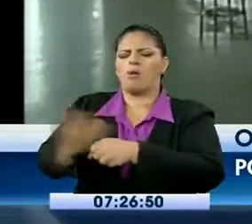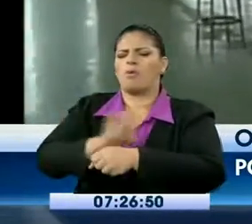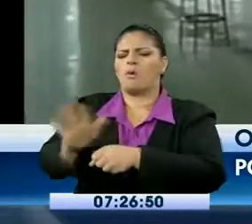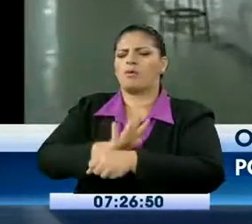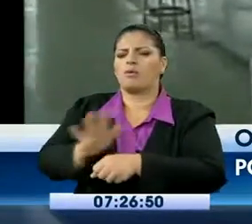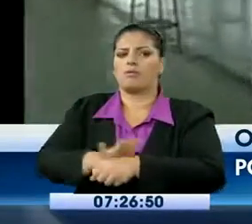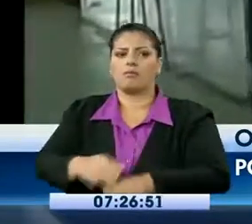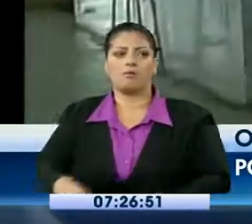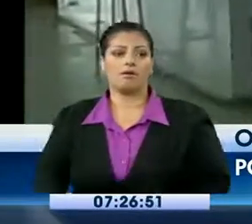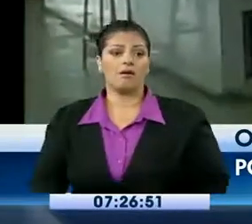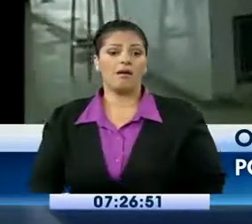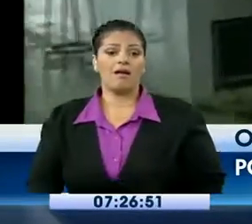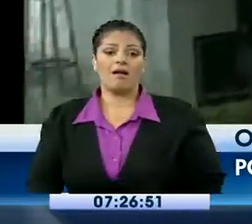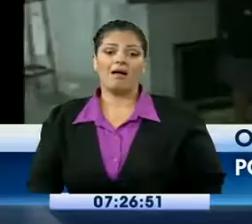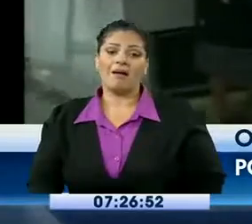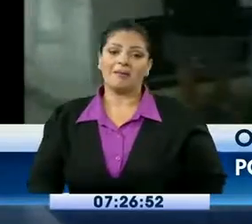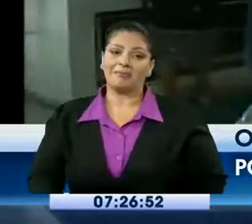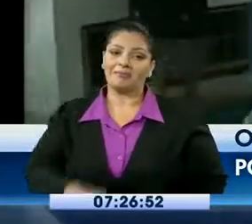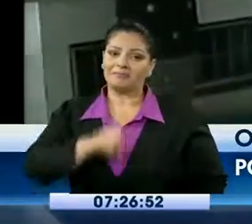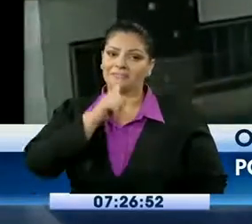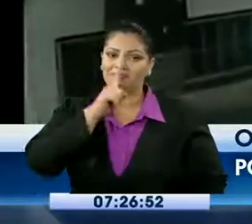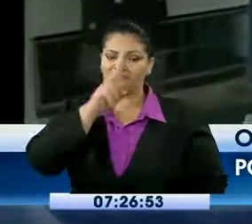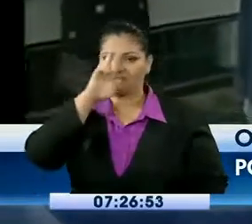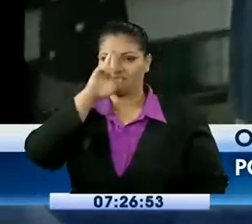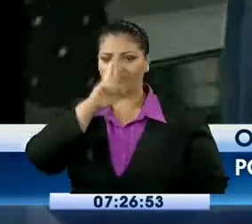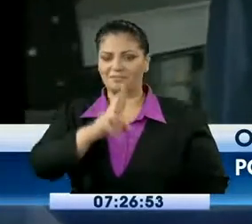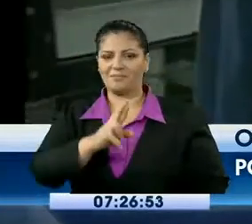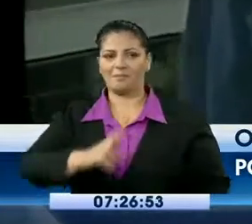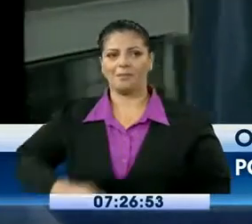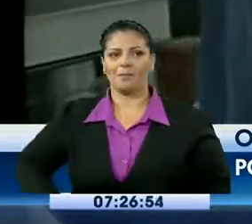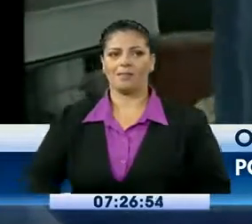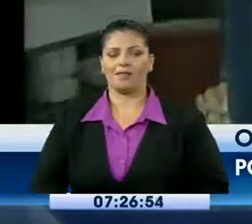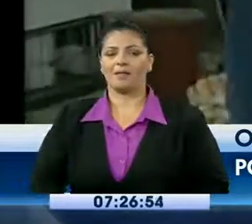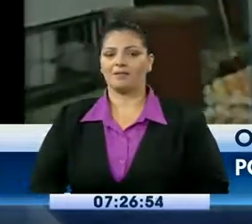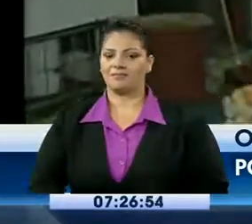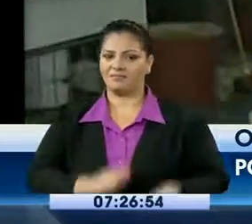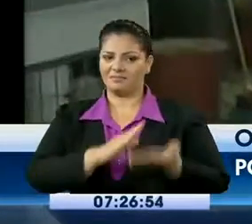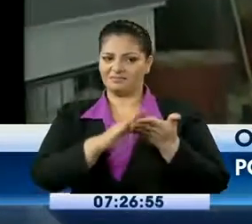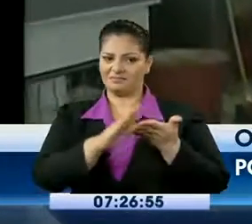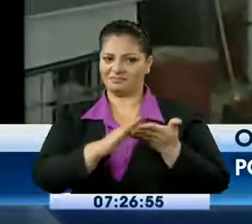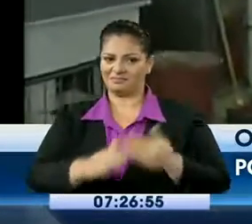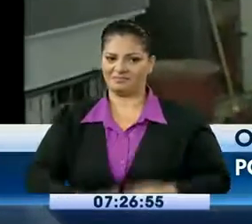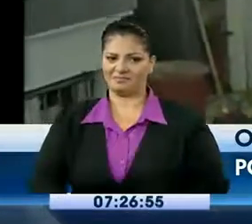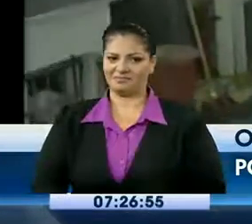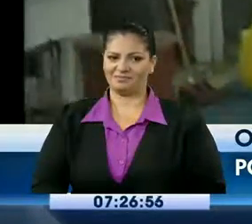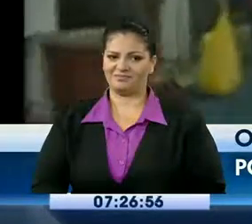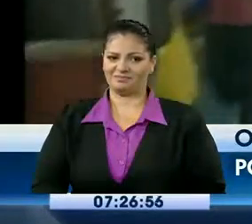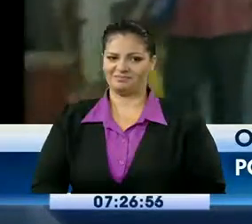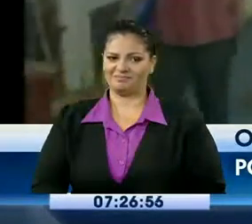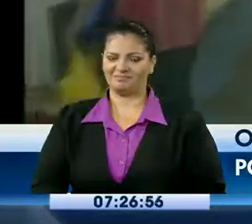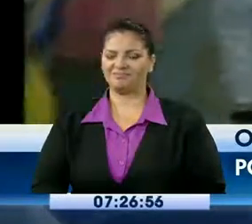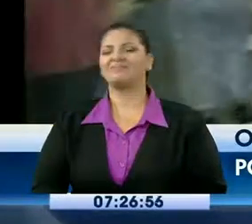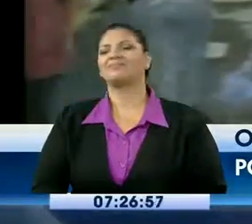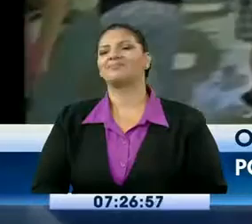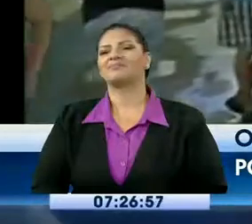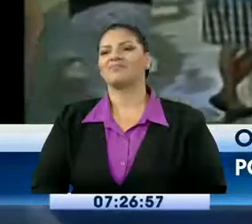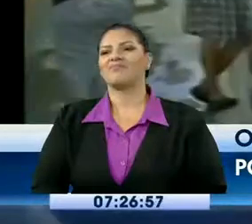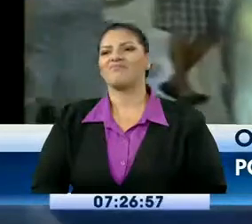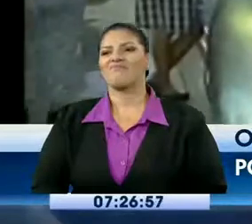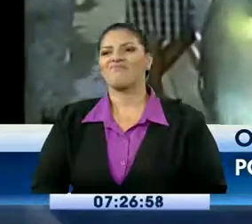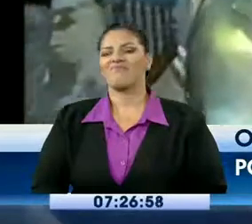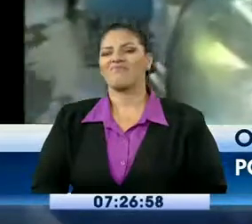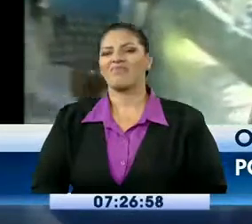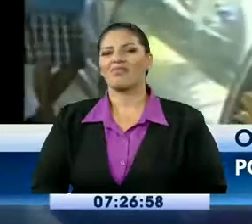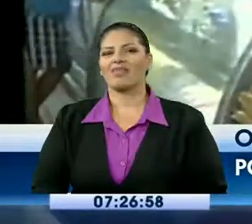Está ocupado. Ah, están muy ocupados. Ocupadísimo ahorita, señor. Ya, discúlpeme, sí me disculpa. Ah, ya listo. Bien,